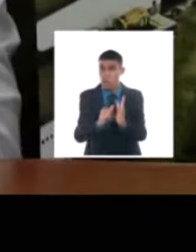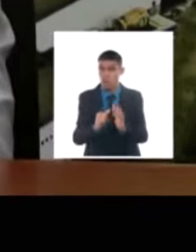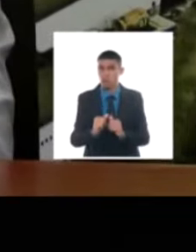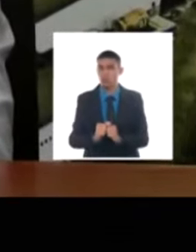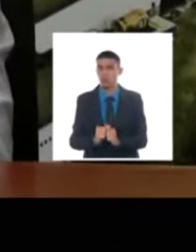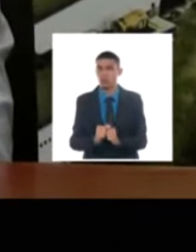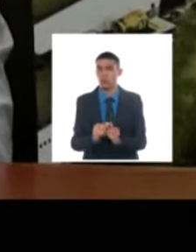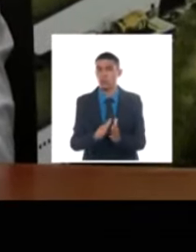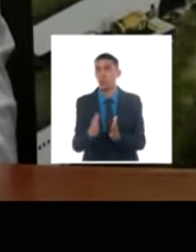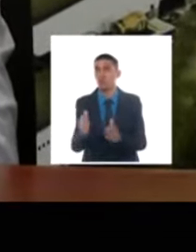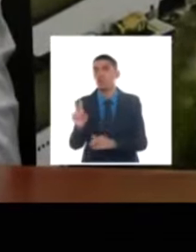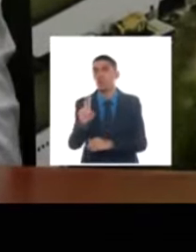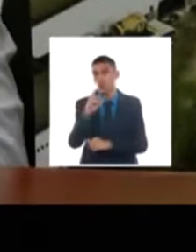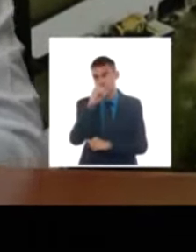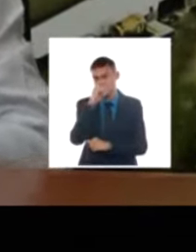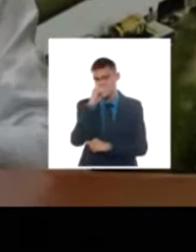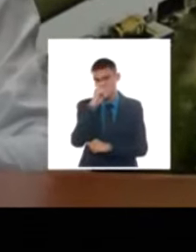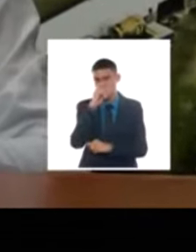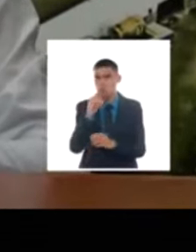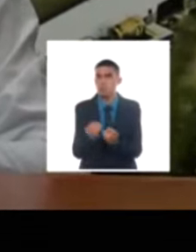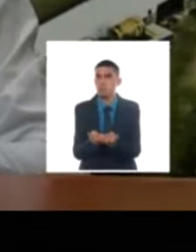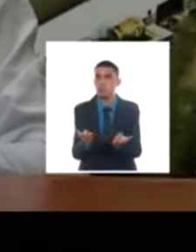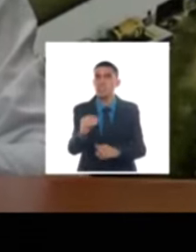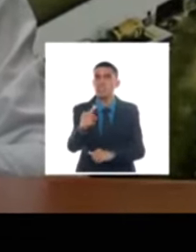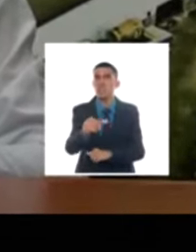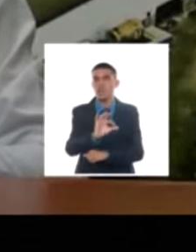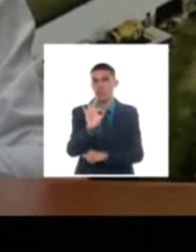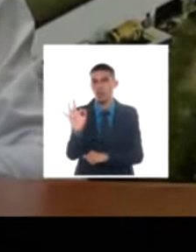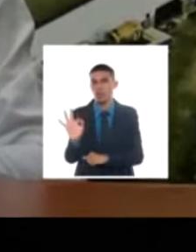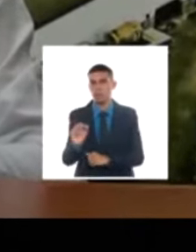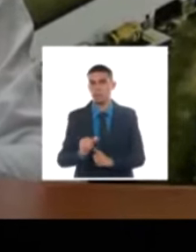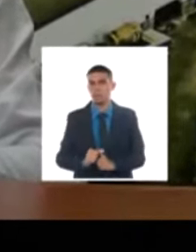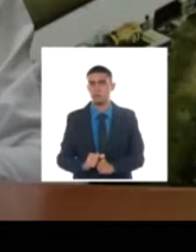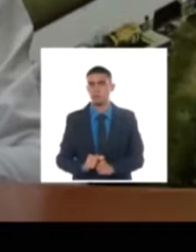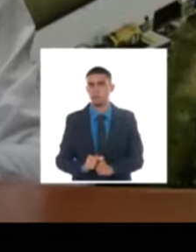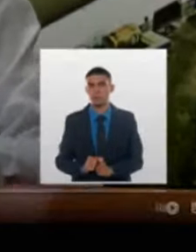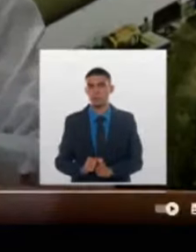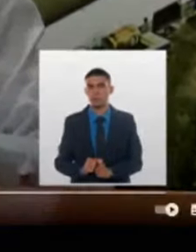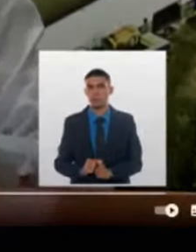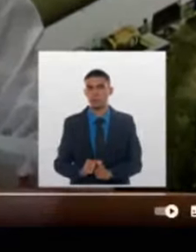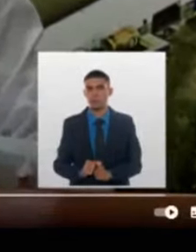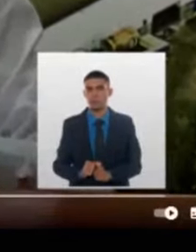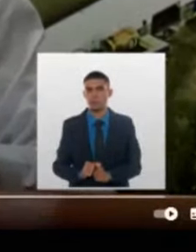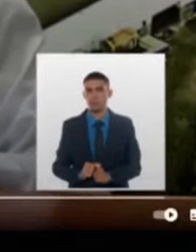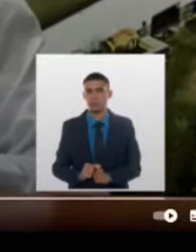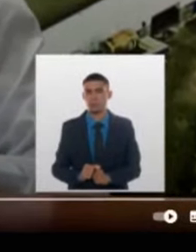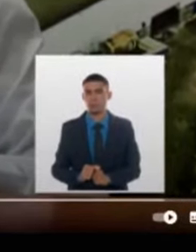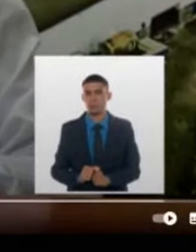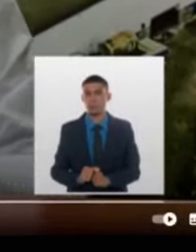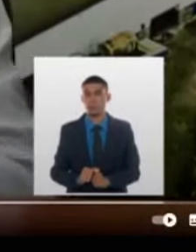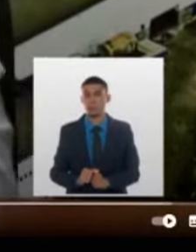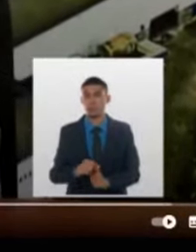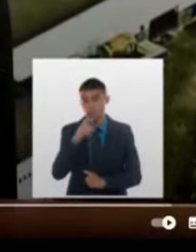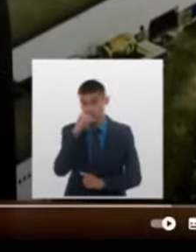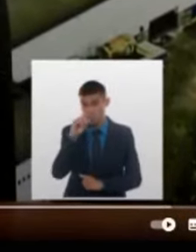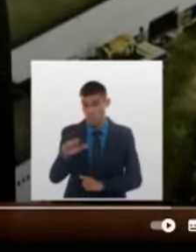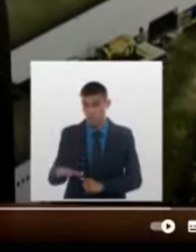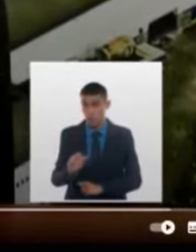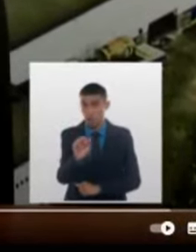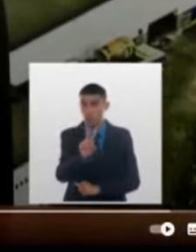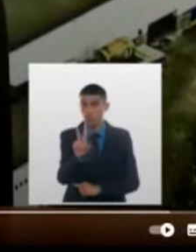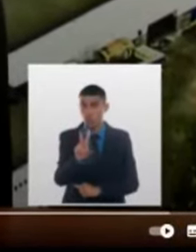a 2 años, vamos a distribuir 10 días. Los niños de 2 años a